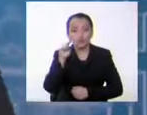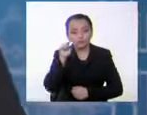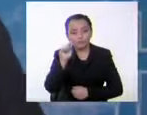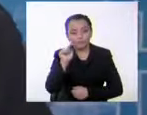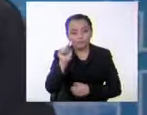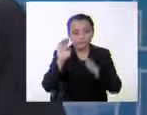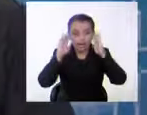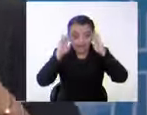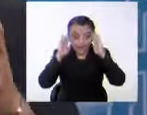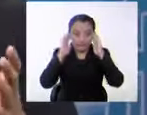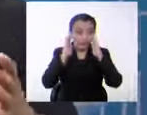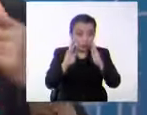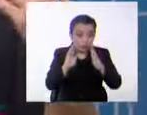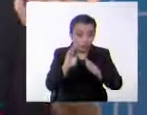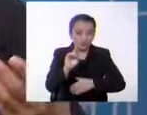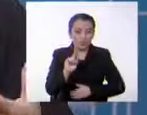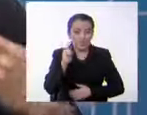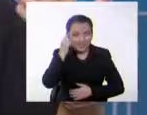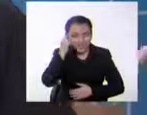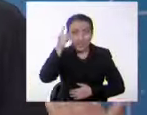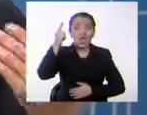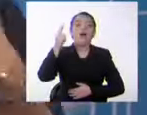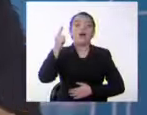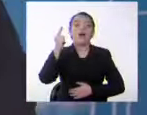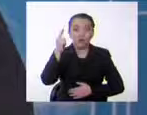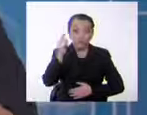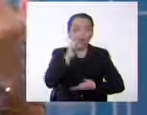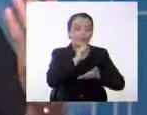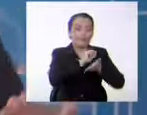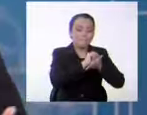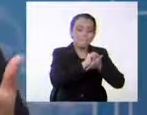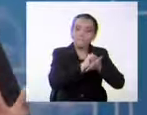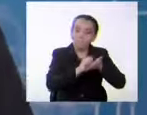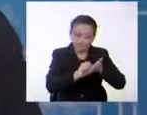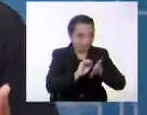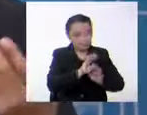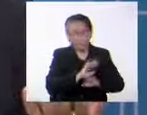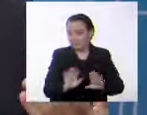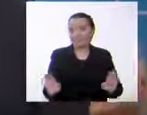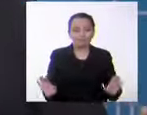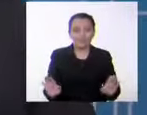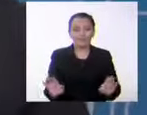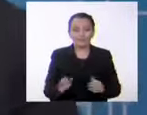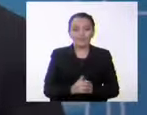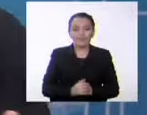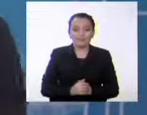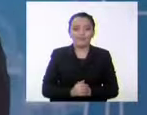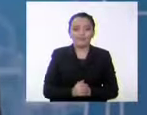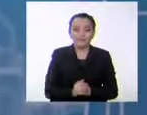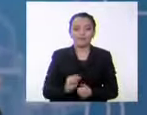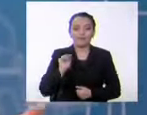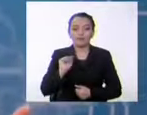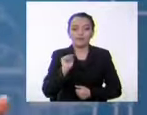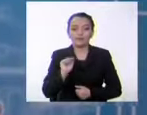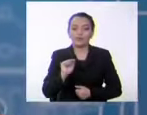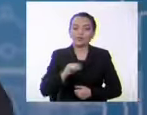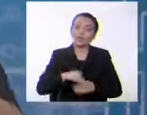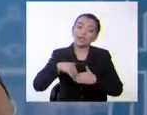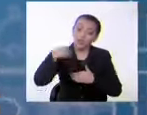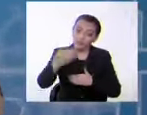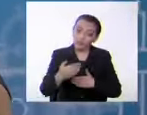más adelante las puedan trabajar o preguntar a mamá, papá o si es posible a su maestro o maestra. Entonces,